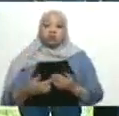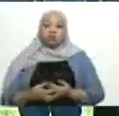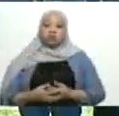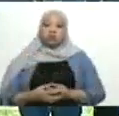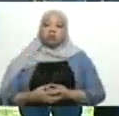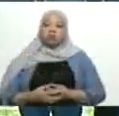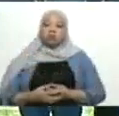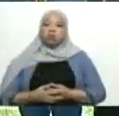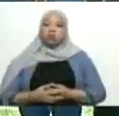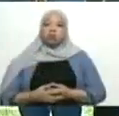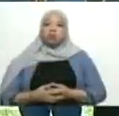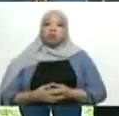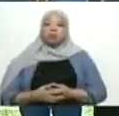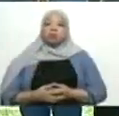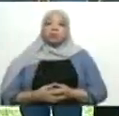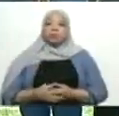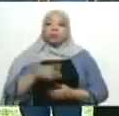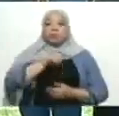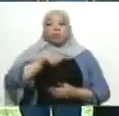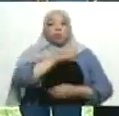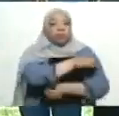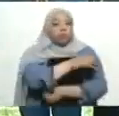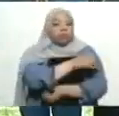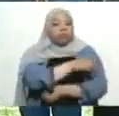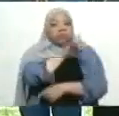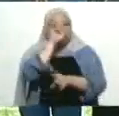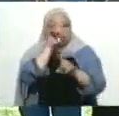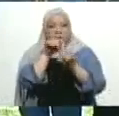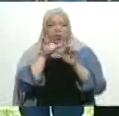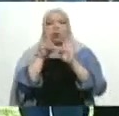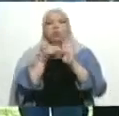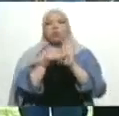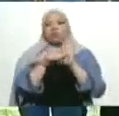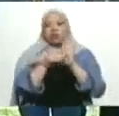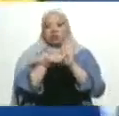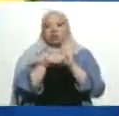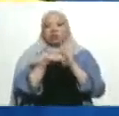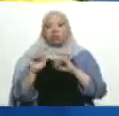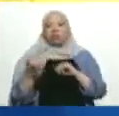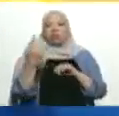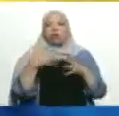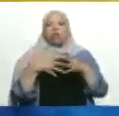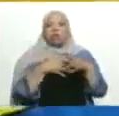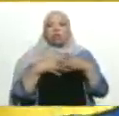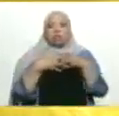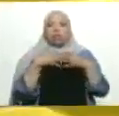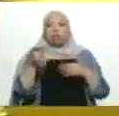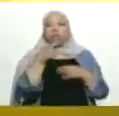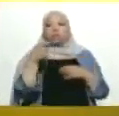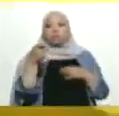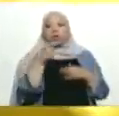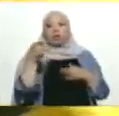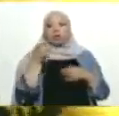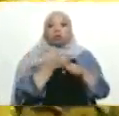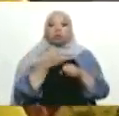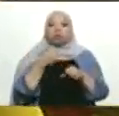Esa gente intentó, pero con un fin y un propósito. Primero Estados Unidos buscaba